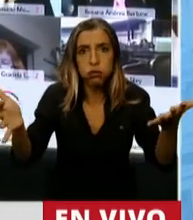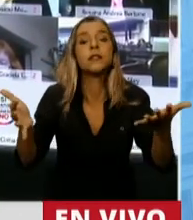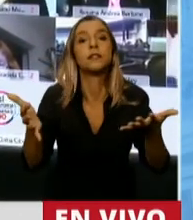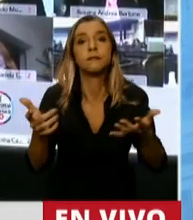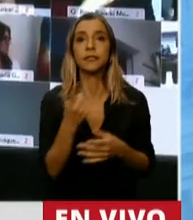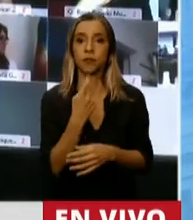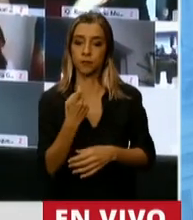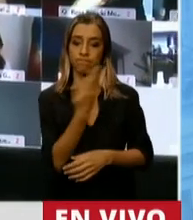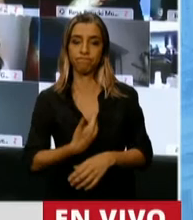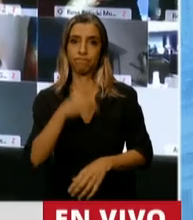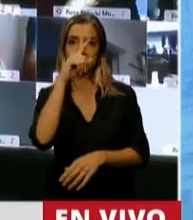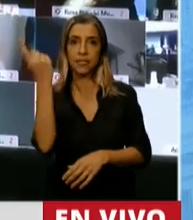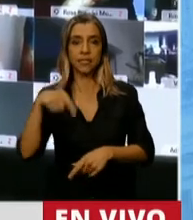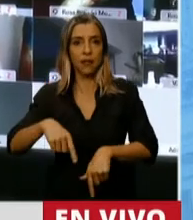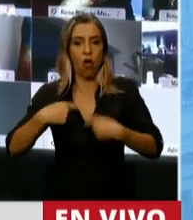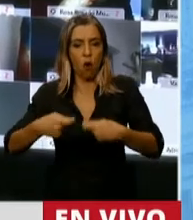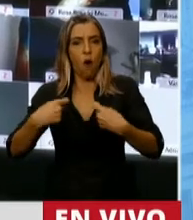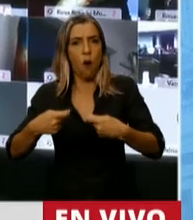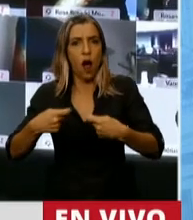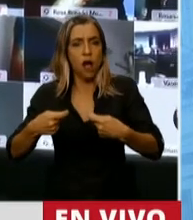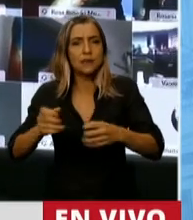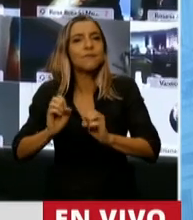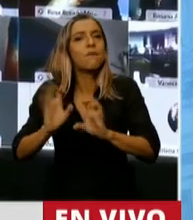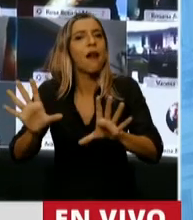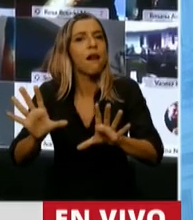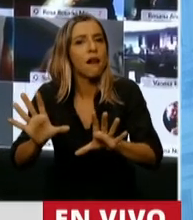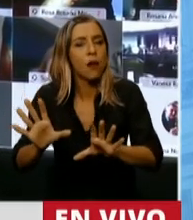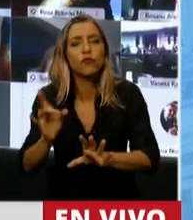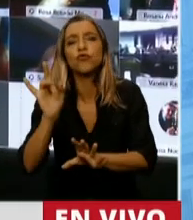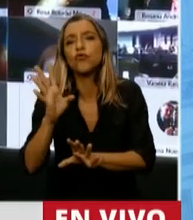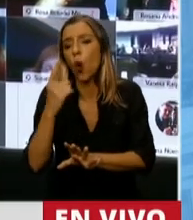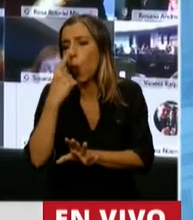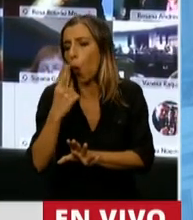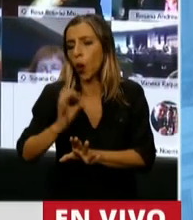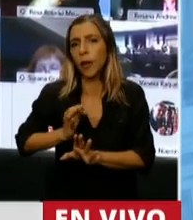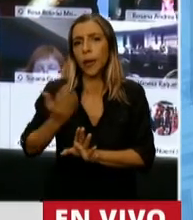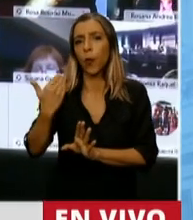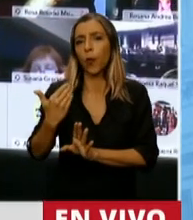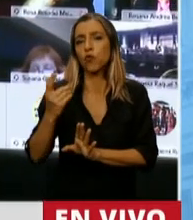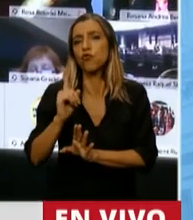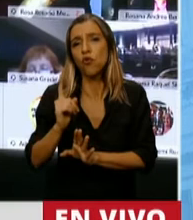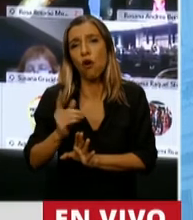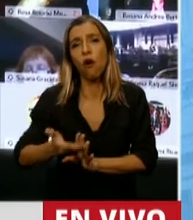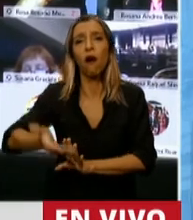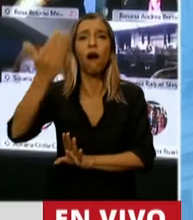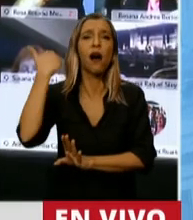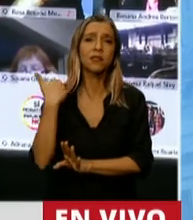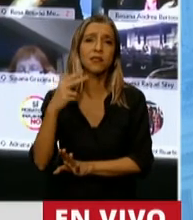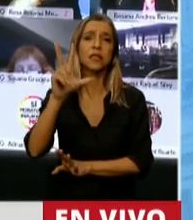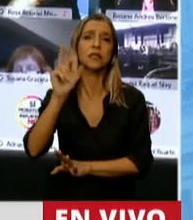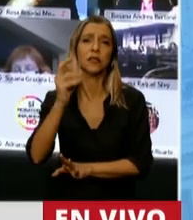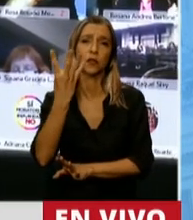gasta mal. Pero no estoy hablando del último año. 30, 40, 50 años